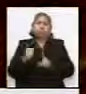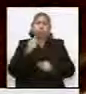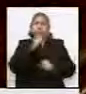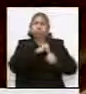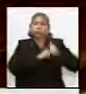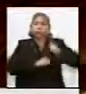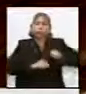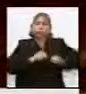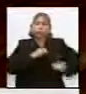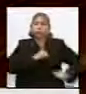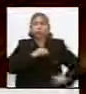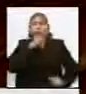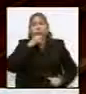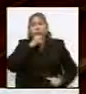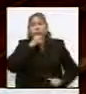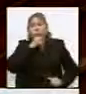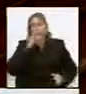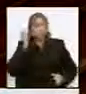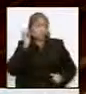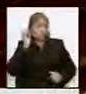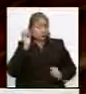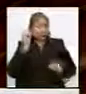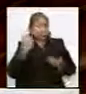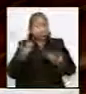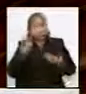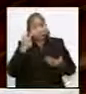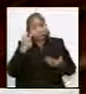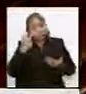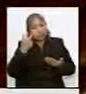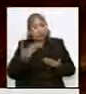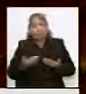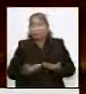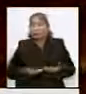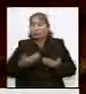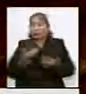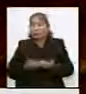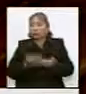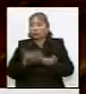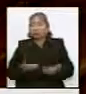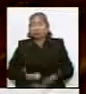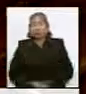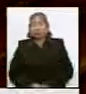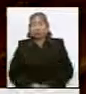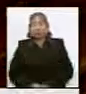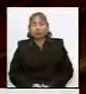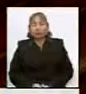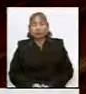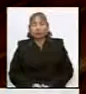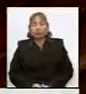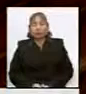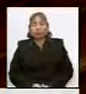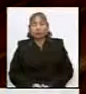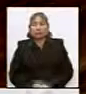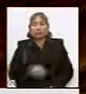las mujeres podamos darlas a conocer, denunciarlas, tener mecanismos